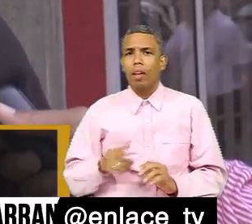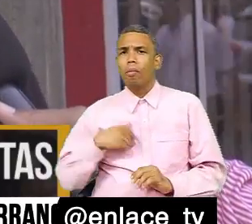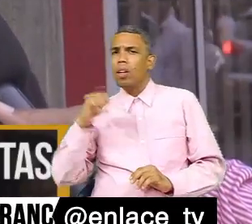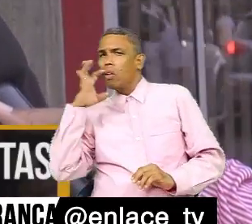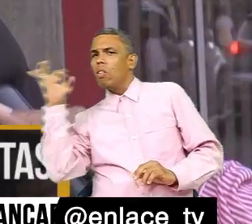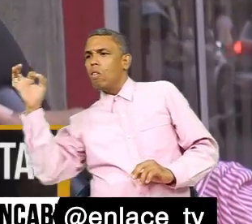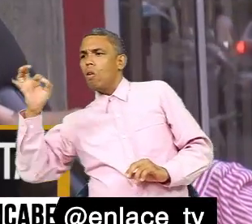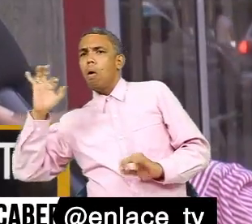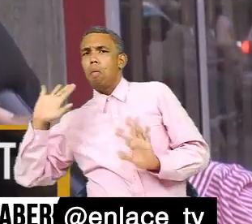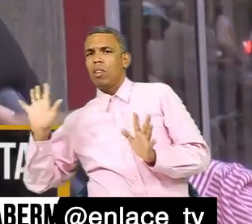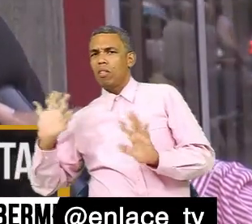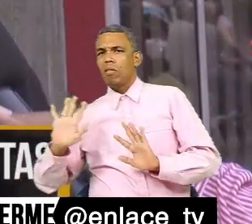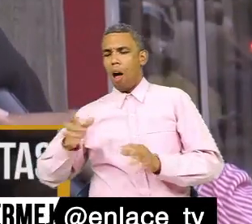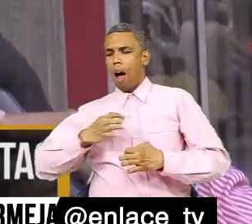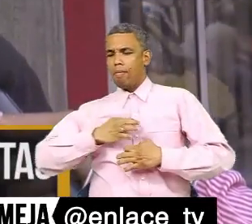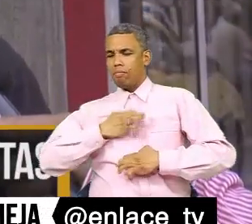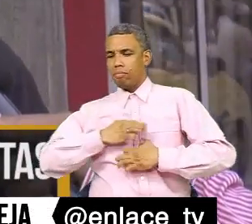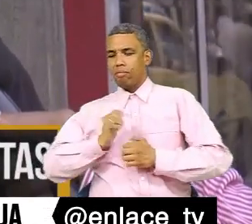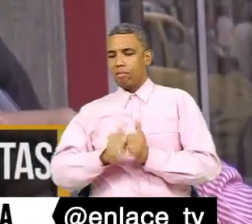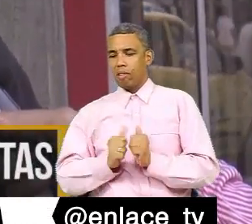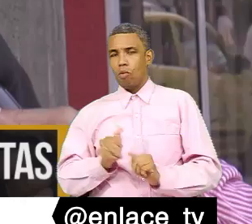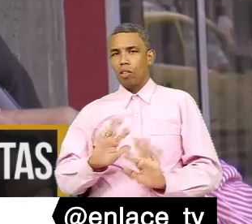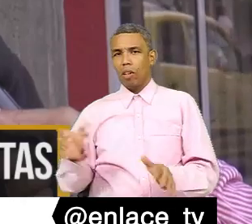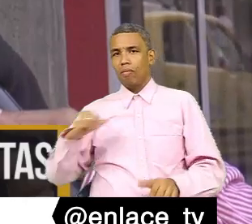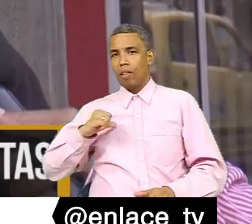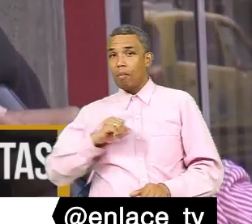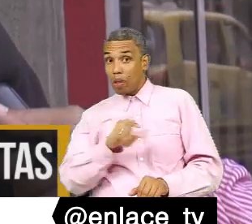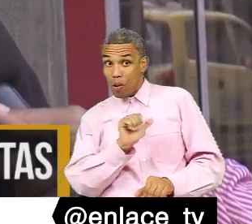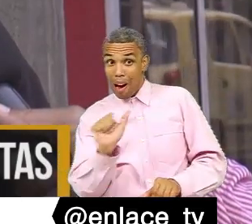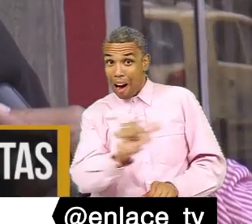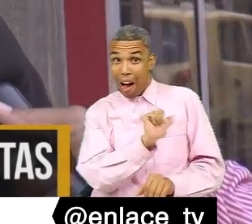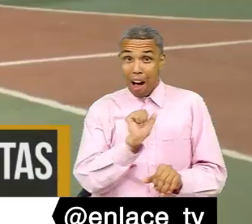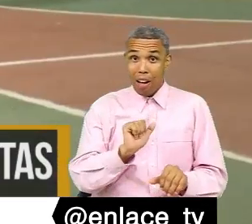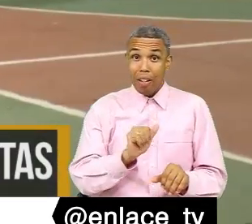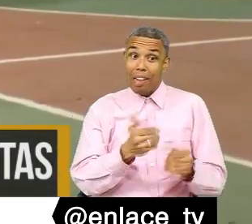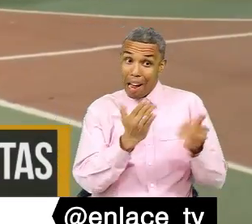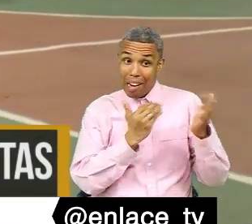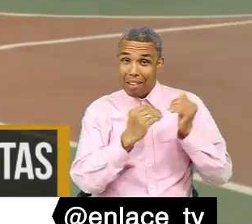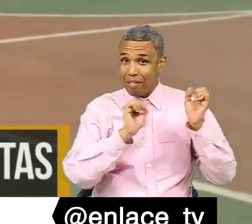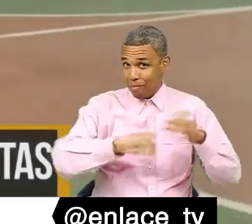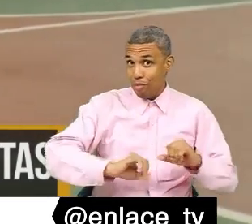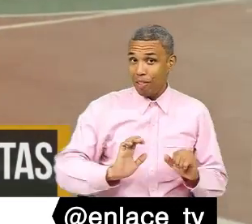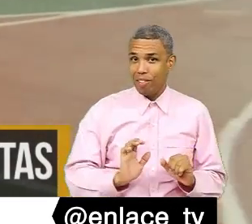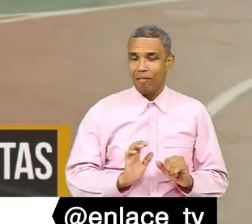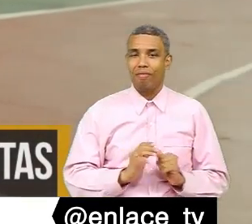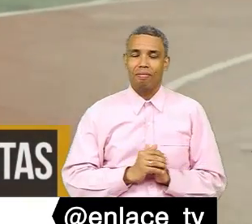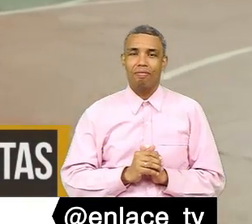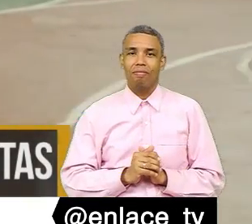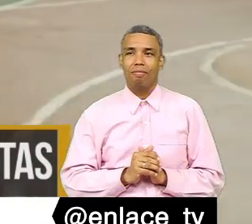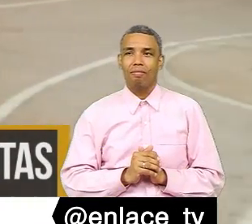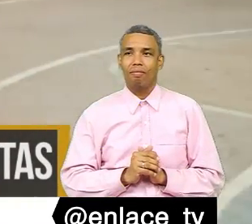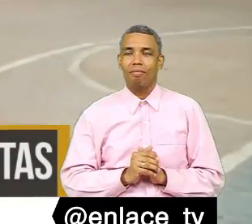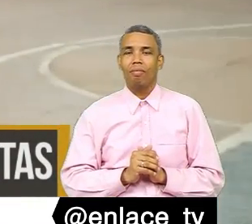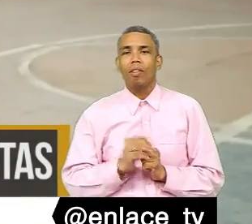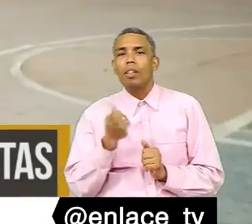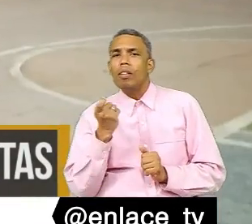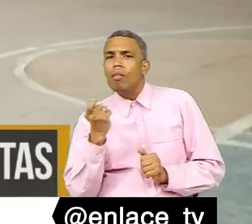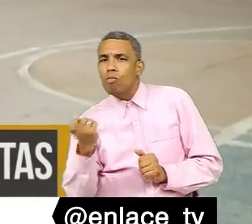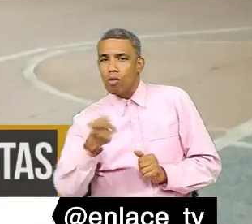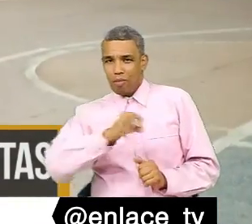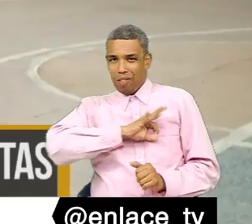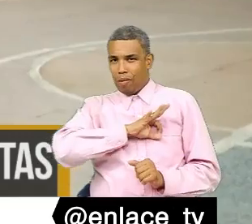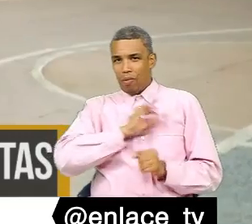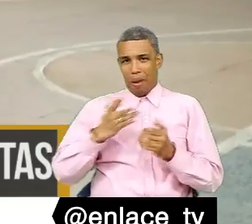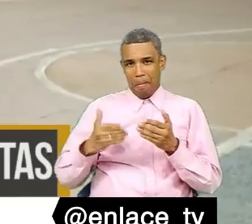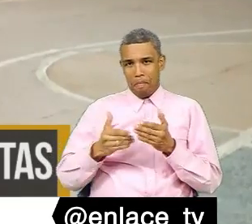las mujeres queremos como incentivarlas para que se anime a jugar el primer torneo de banquita femenino. El torneo tiene previsto su inicio para los próximos días y para ello